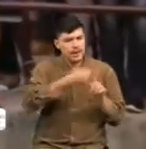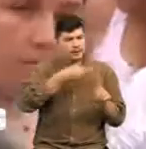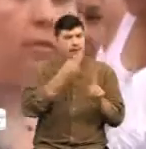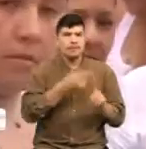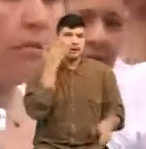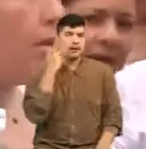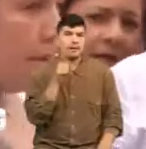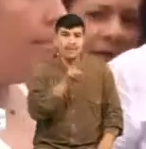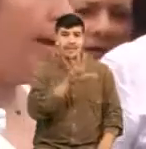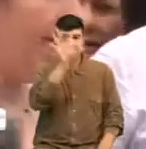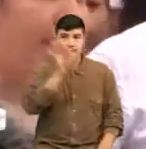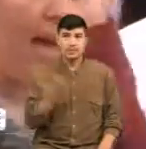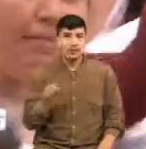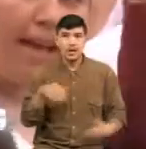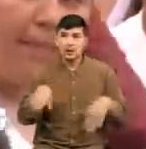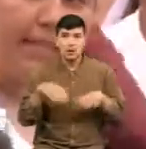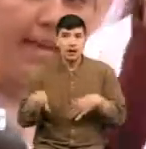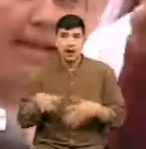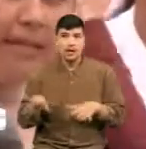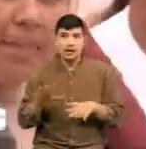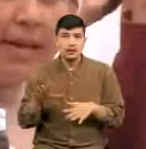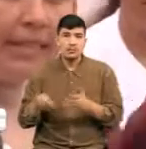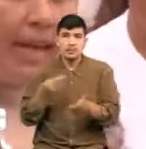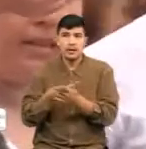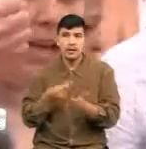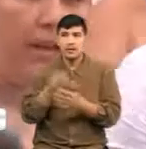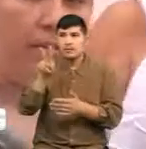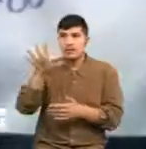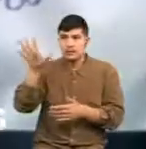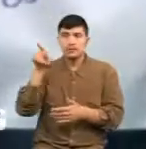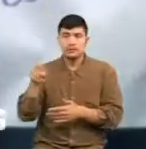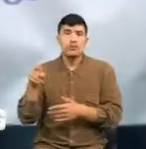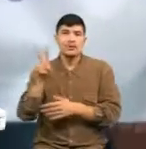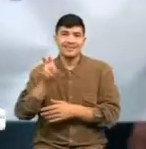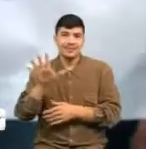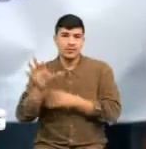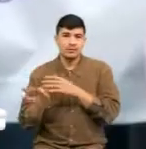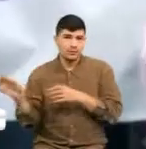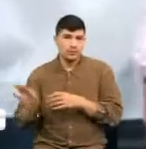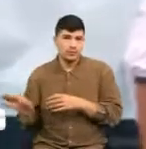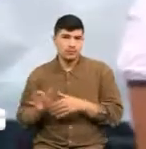el 95%, y las que no han pagado pensión y tienen 25 de años de trabajo el 75%. Fuera de esto,